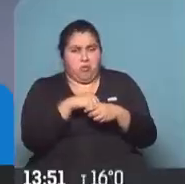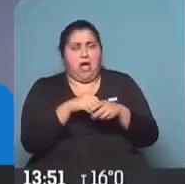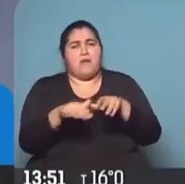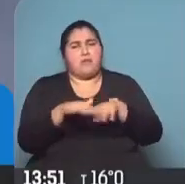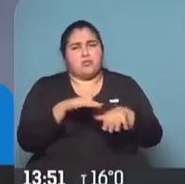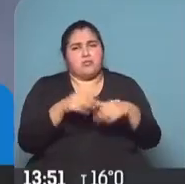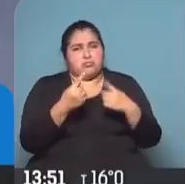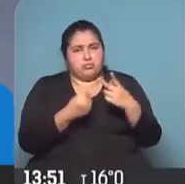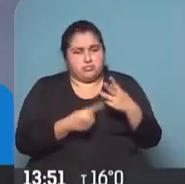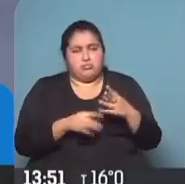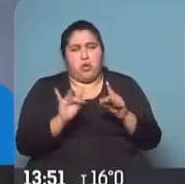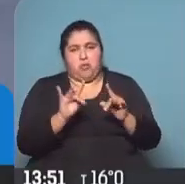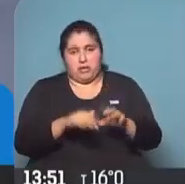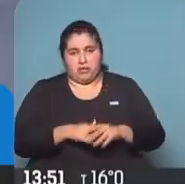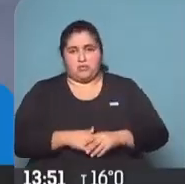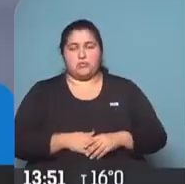complejos